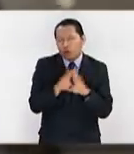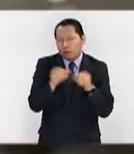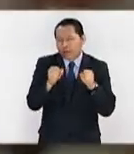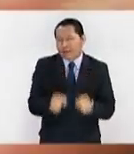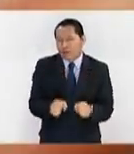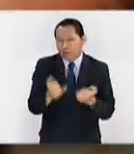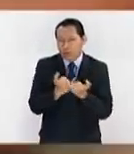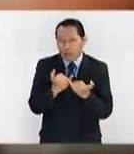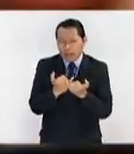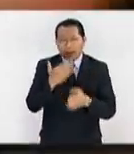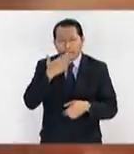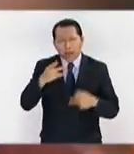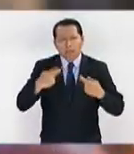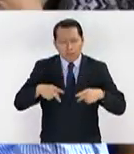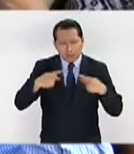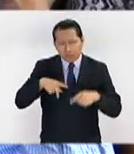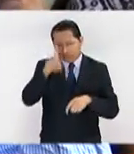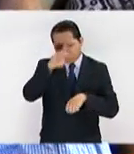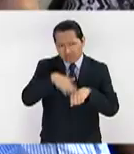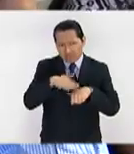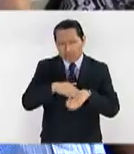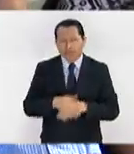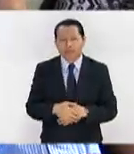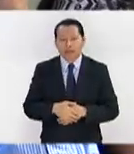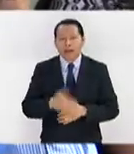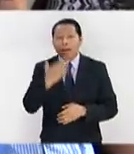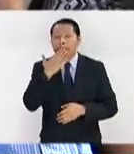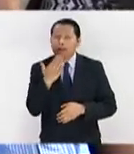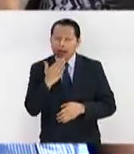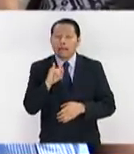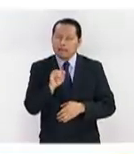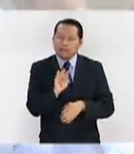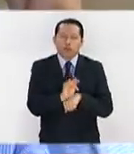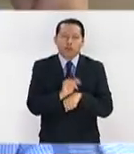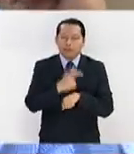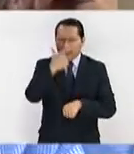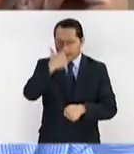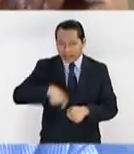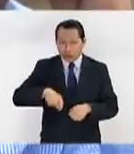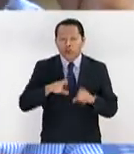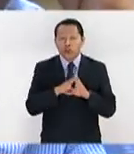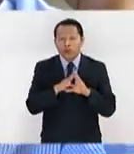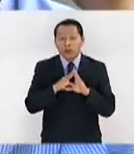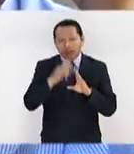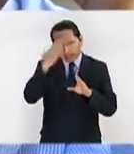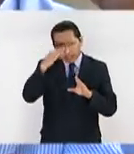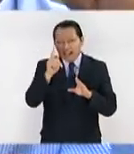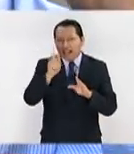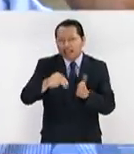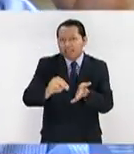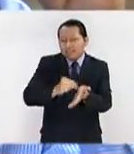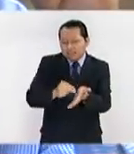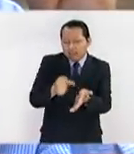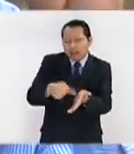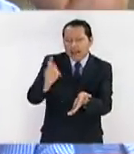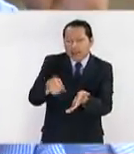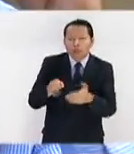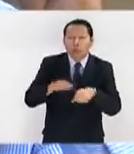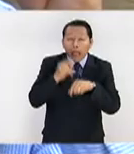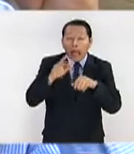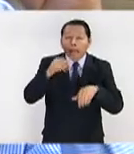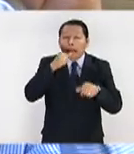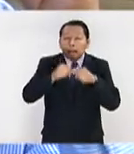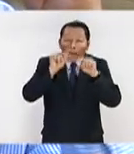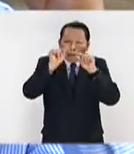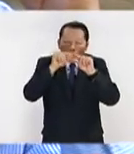bien recibida por la ciudadanía. Es bueno la protección de los datos, saber qué firma uno. Las letras chiquitas luego no las